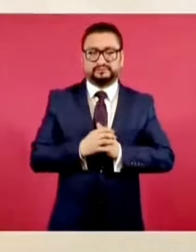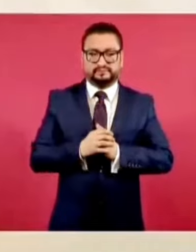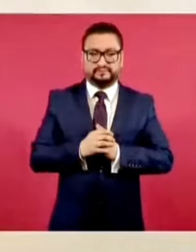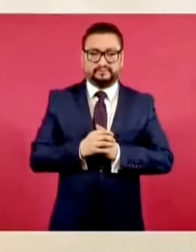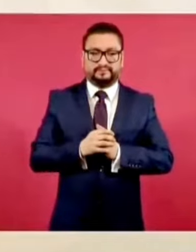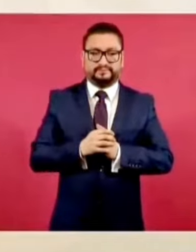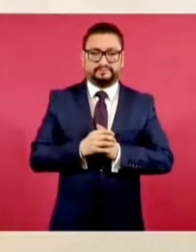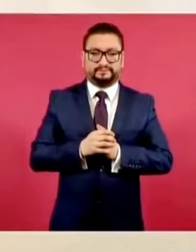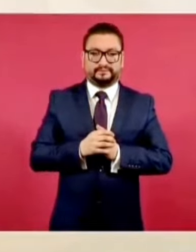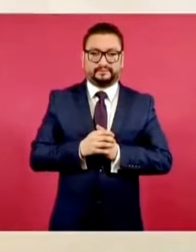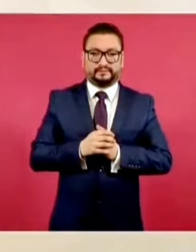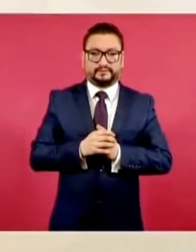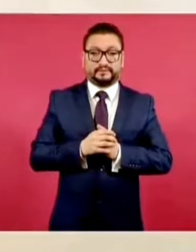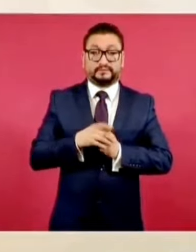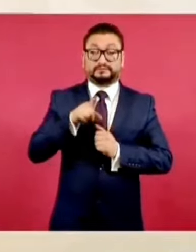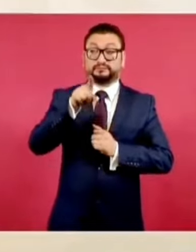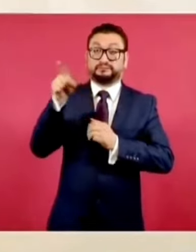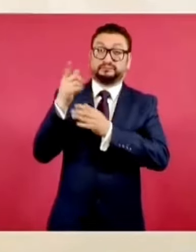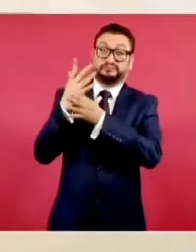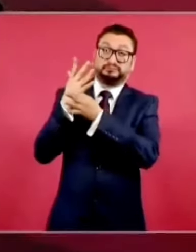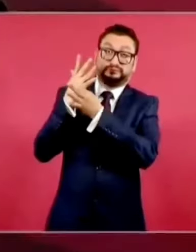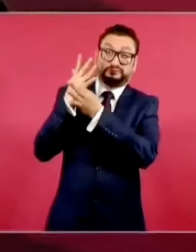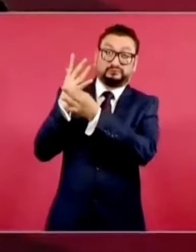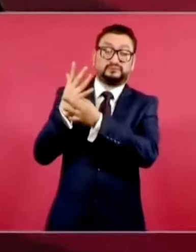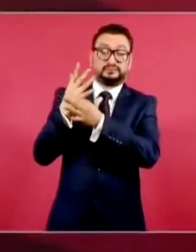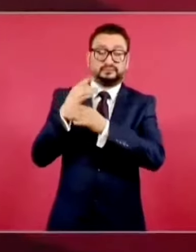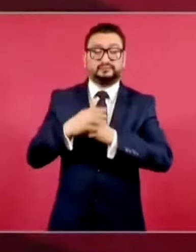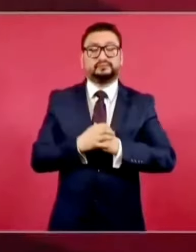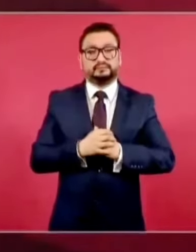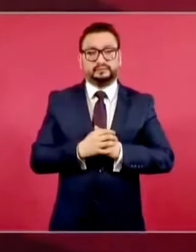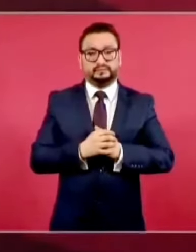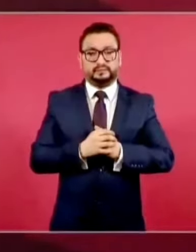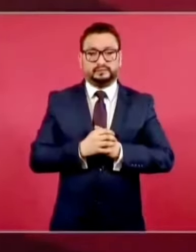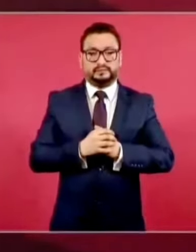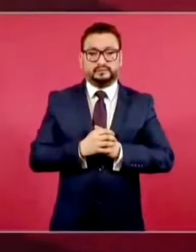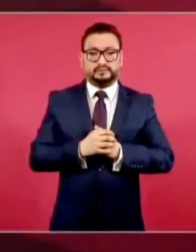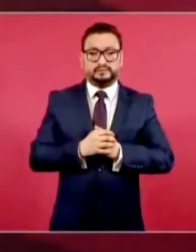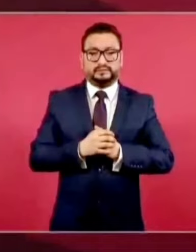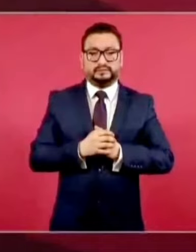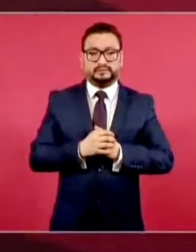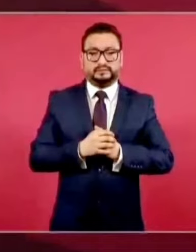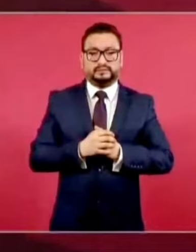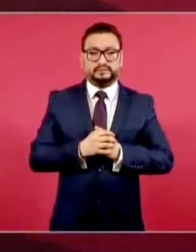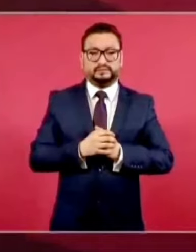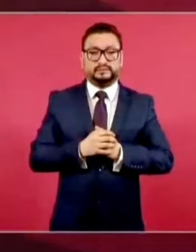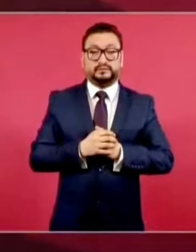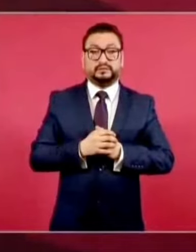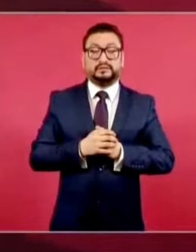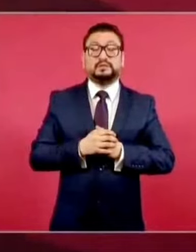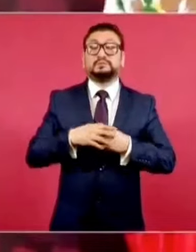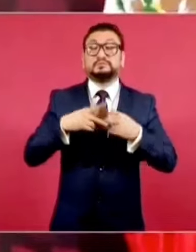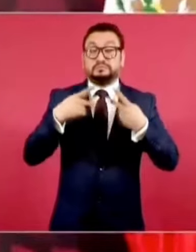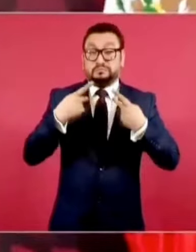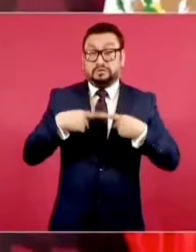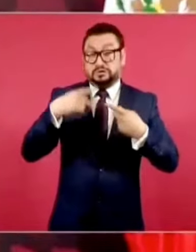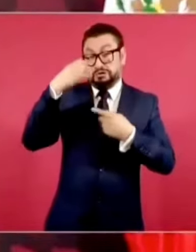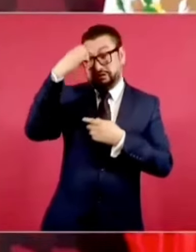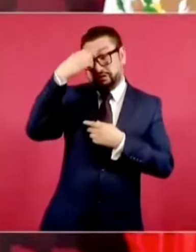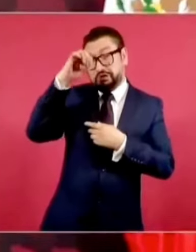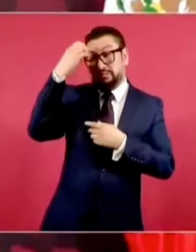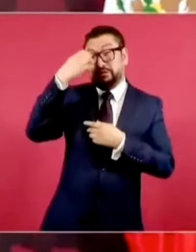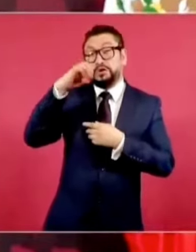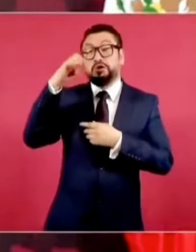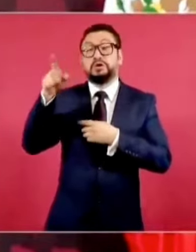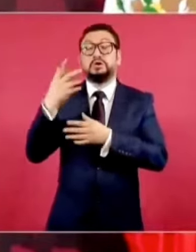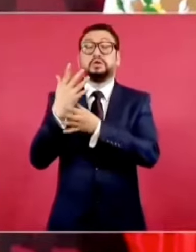ciudad y hacían corridas financieras con actuarios en donde no se